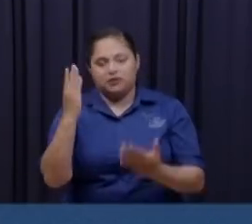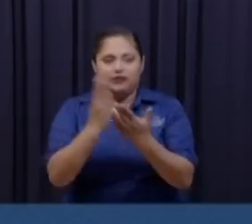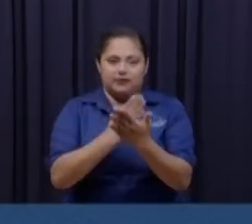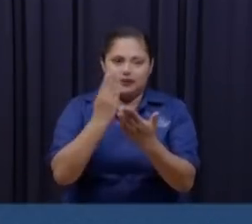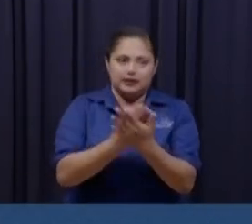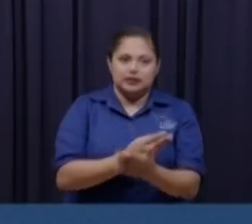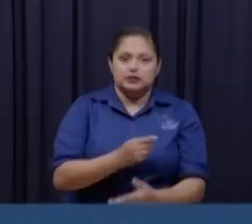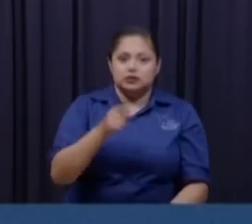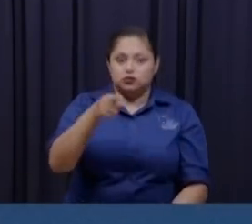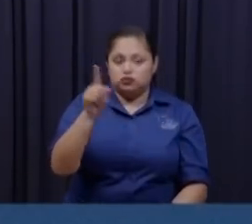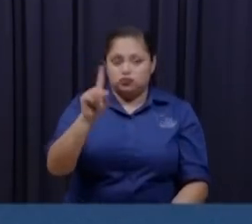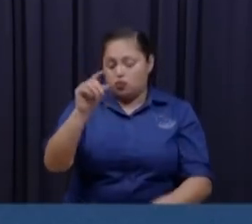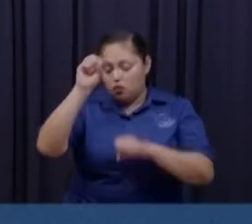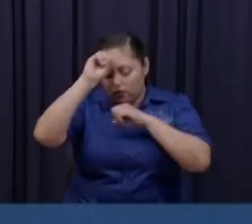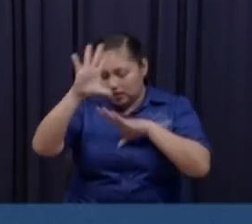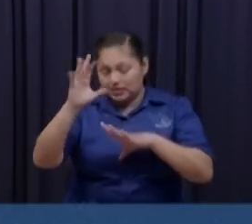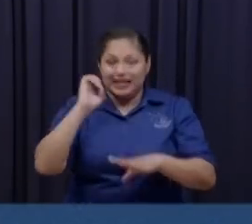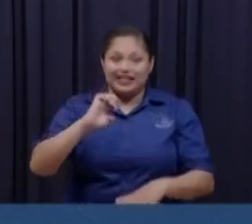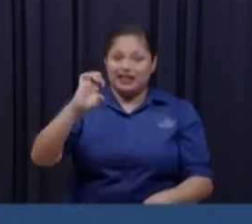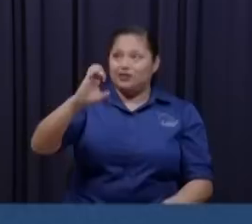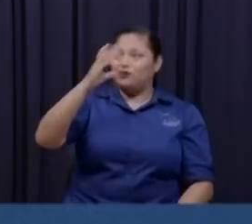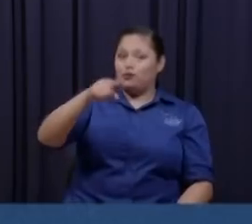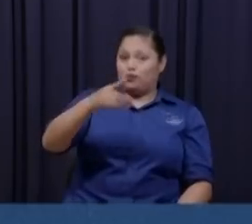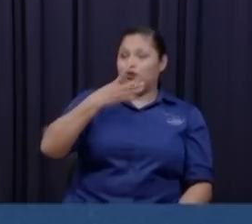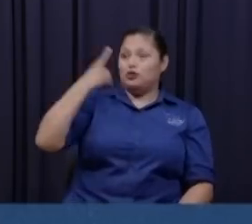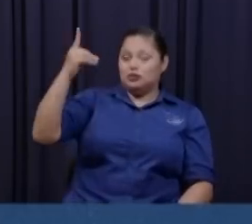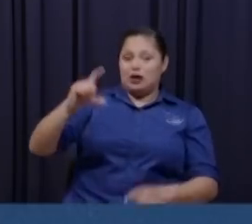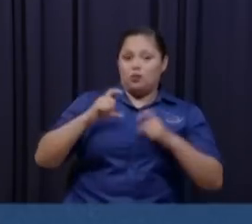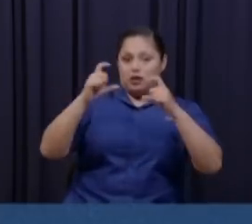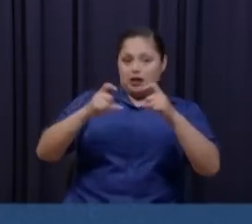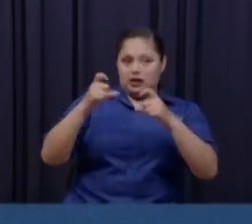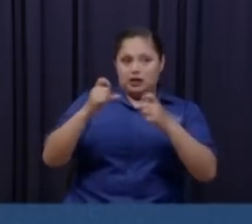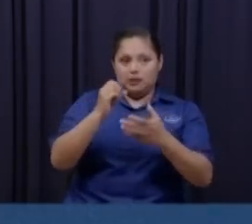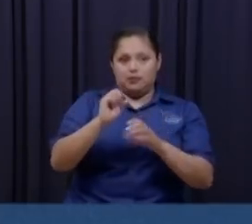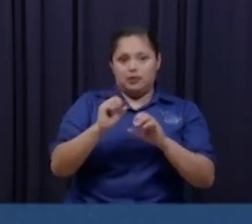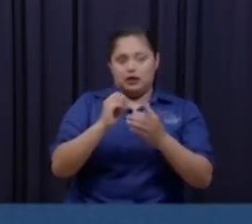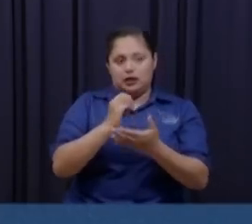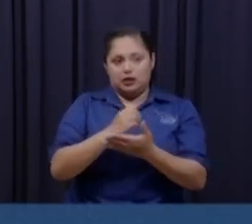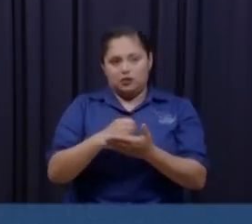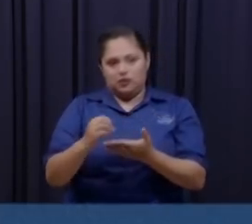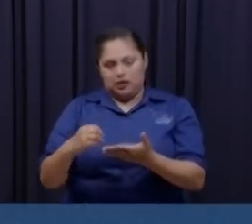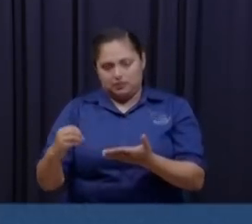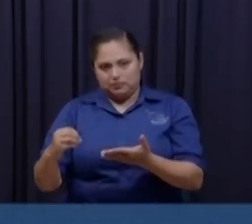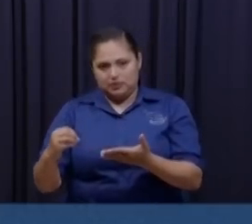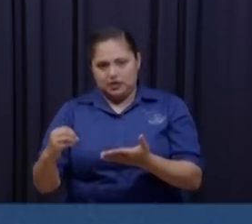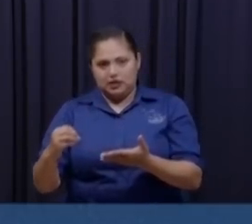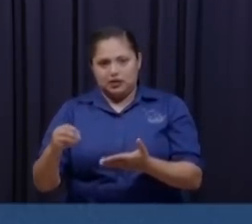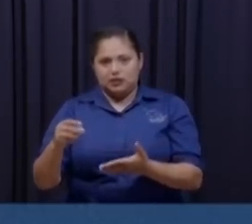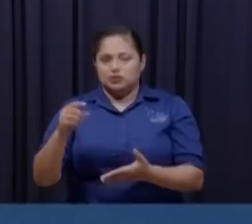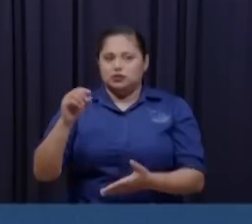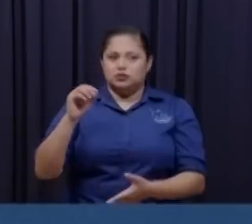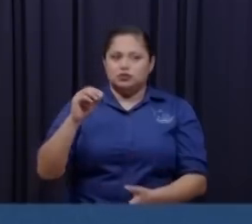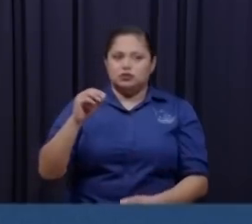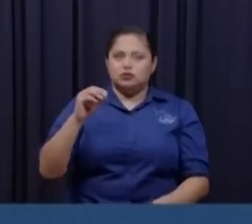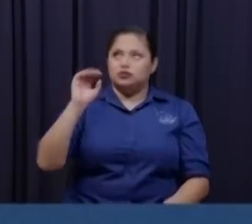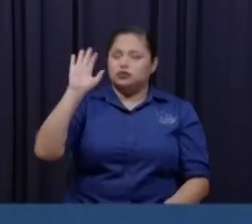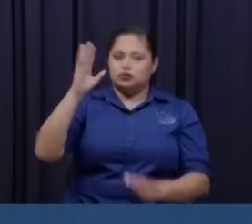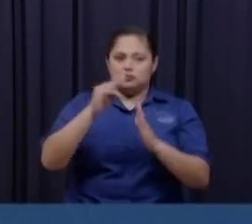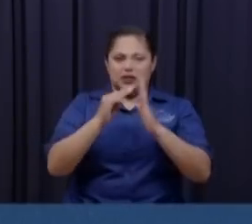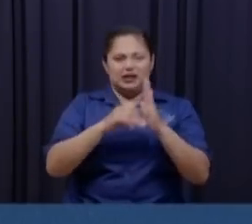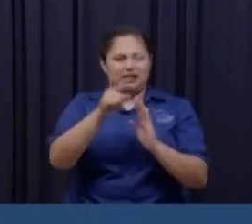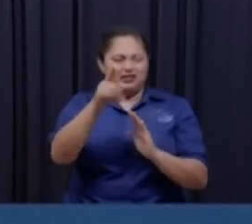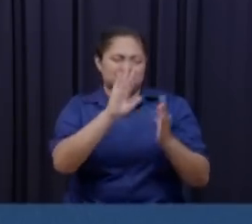Pero si no obedeces al Eterno tu Dios para cuidar de poner en obra, ok, todas estas están similares y ahí podemos